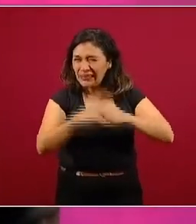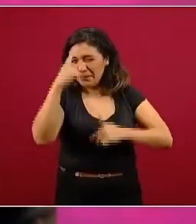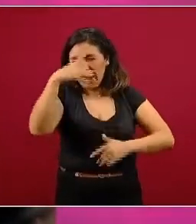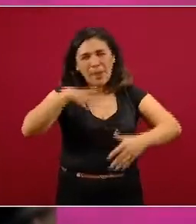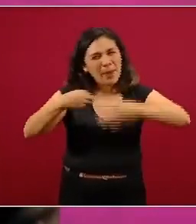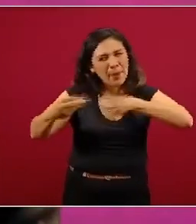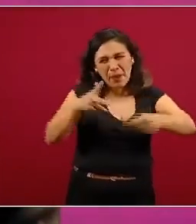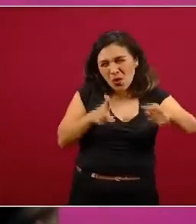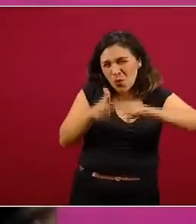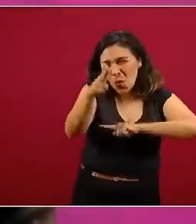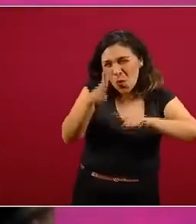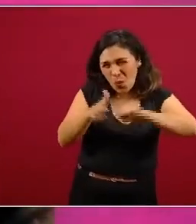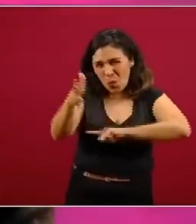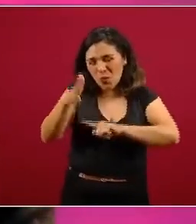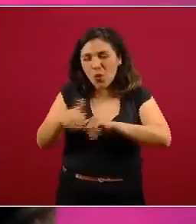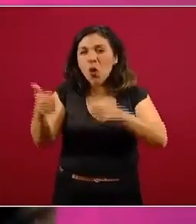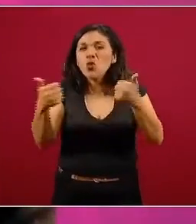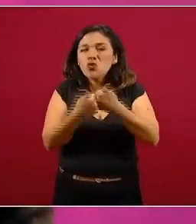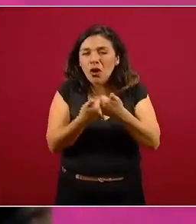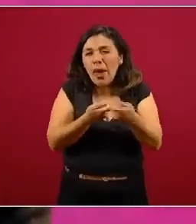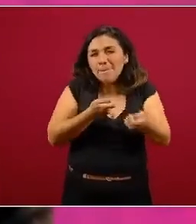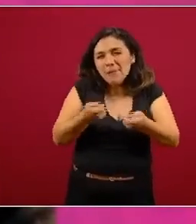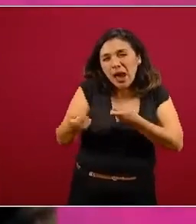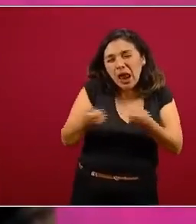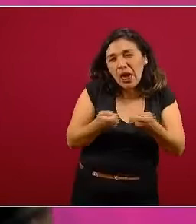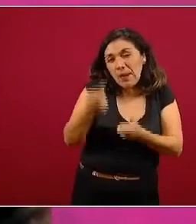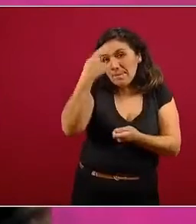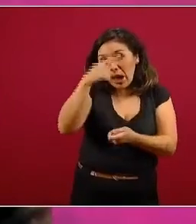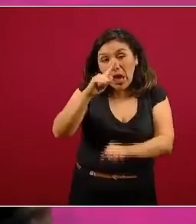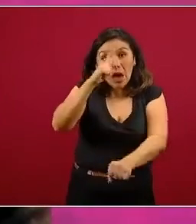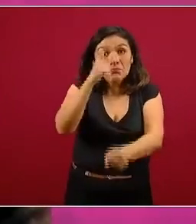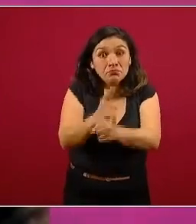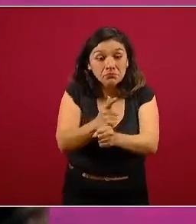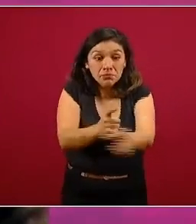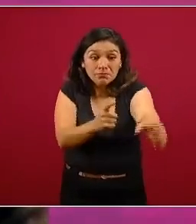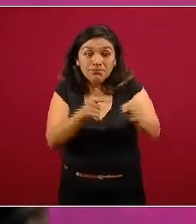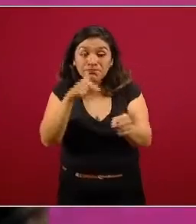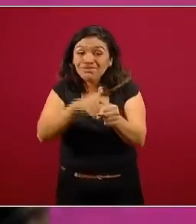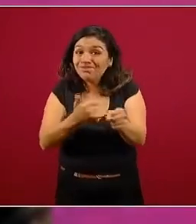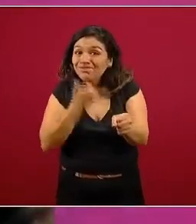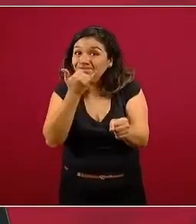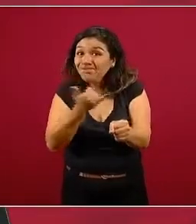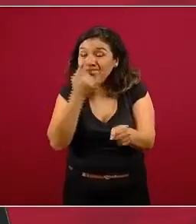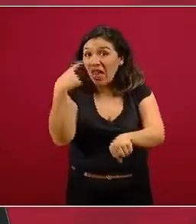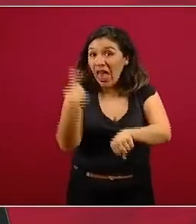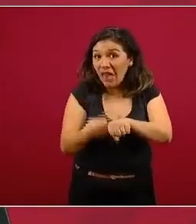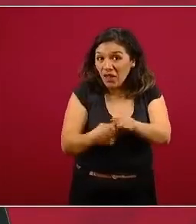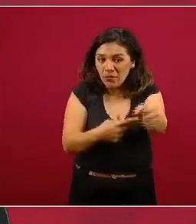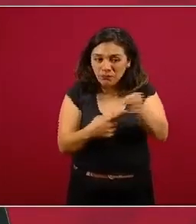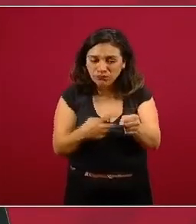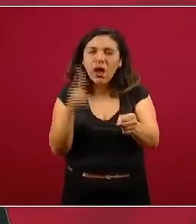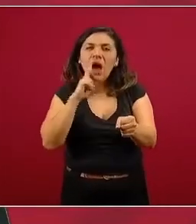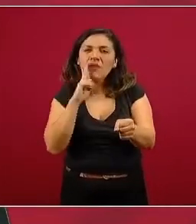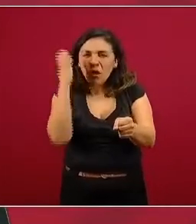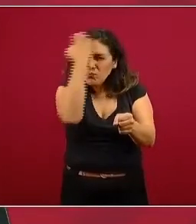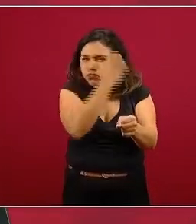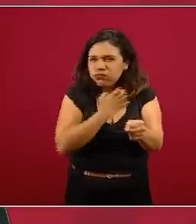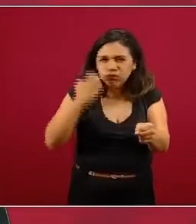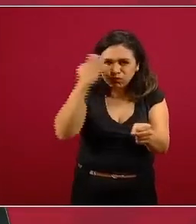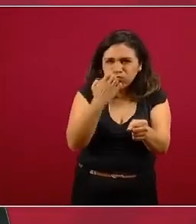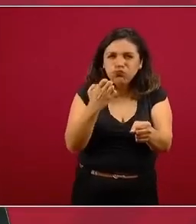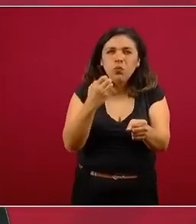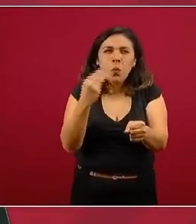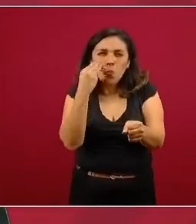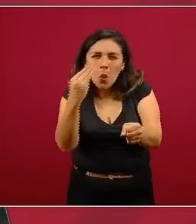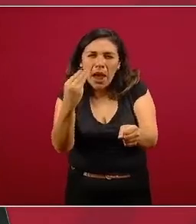de transmisión mediante un mecanismo en el que se detecta los casos sospechosos, se les toman muestras para